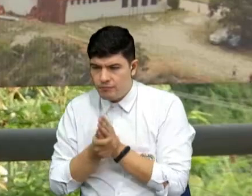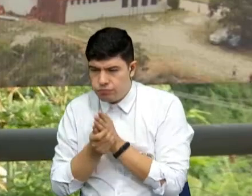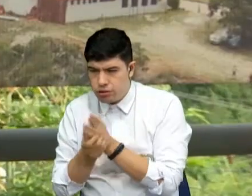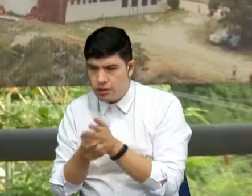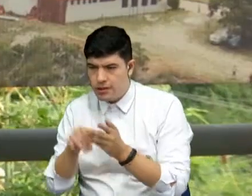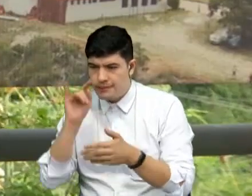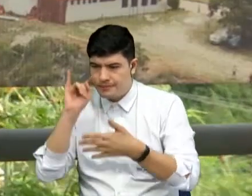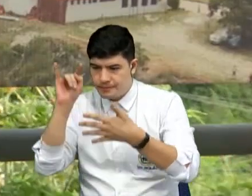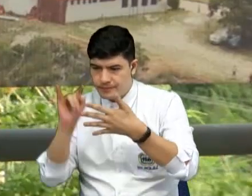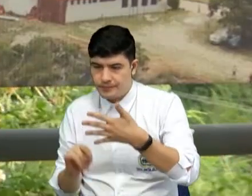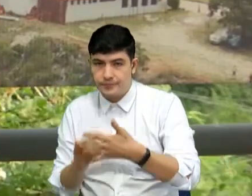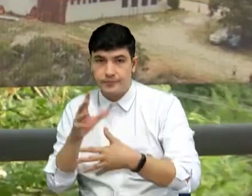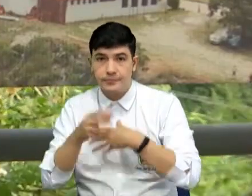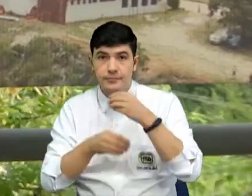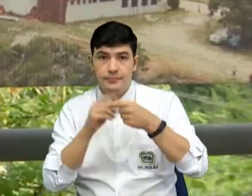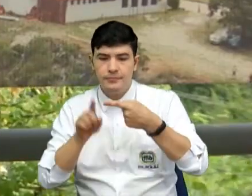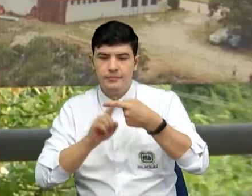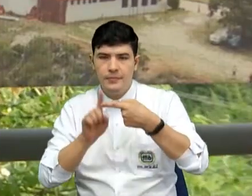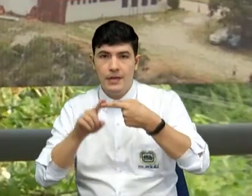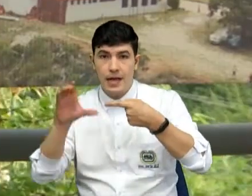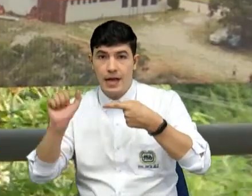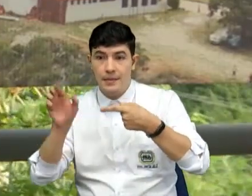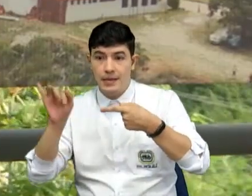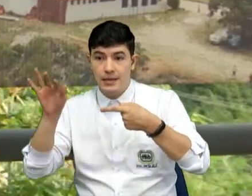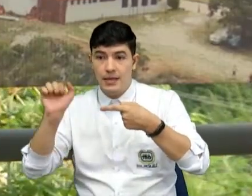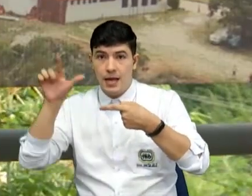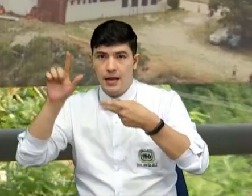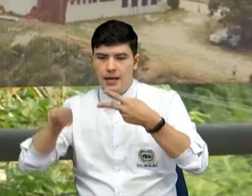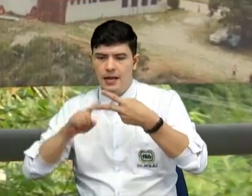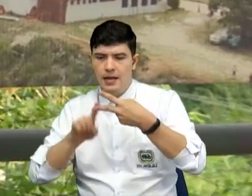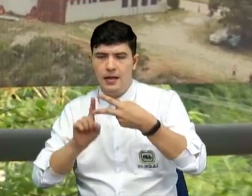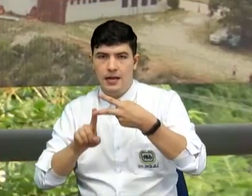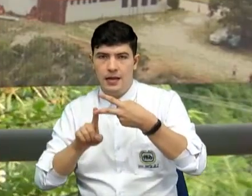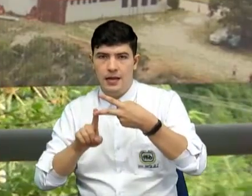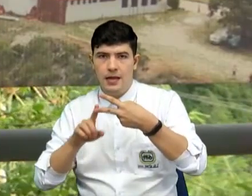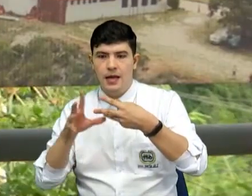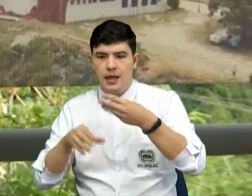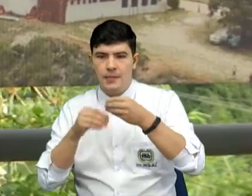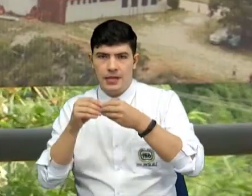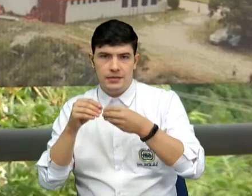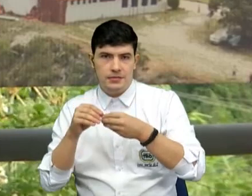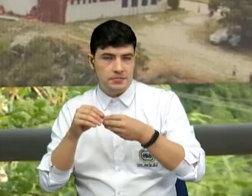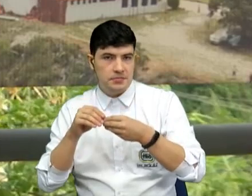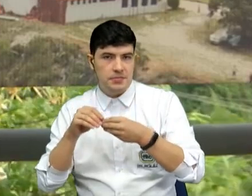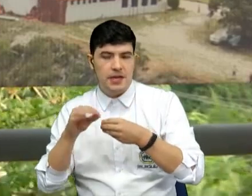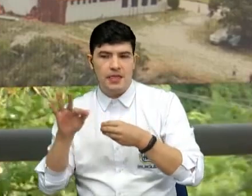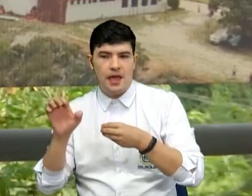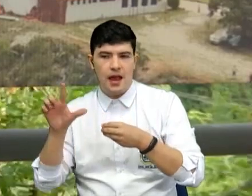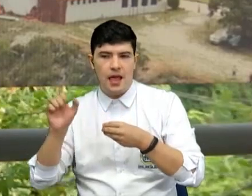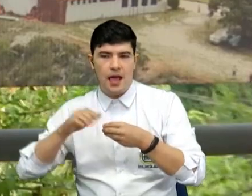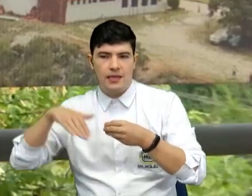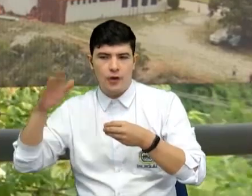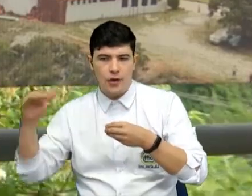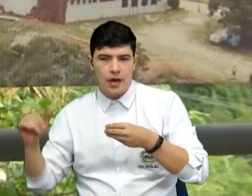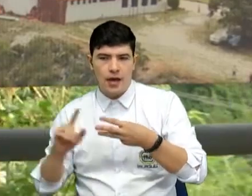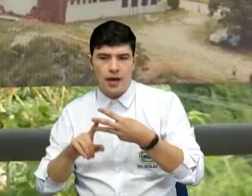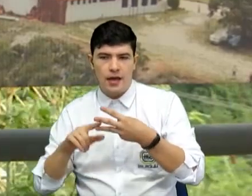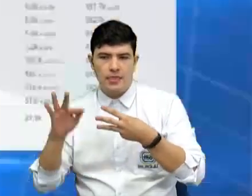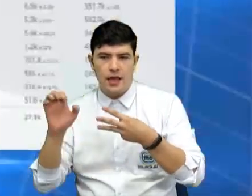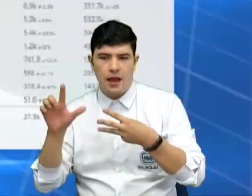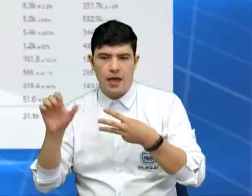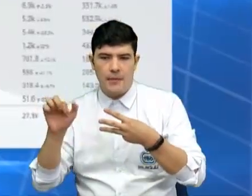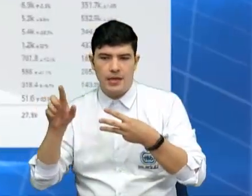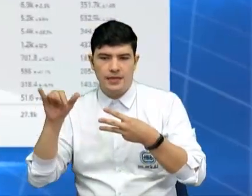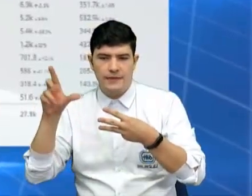digitales, segundo detrás de Canal Capital y por encima de canales como Teleantioquia, como Telepacífico, como Señal